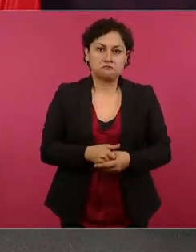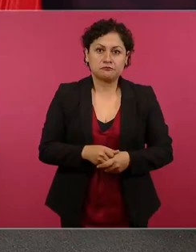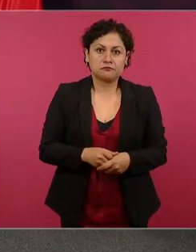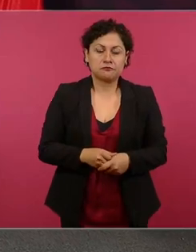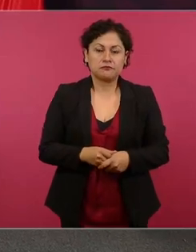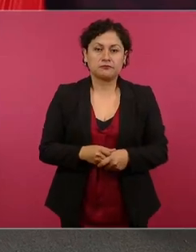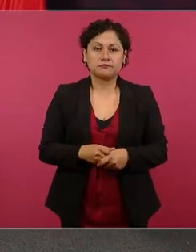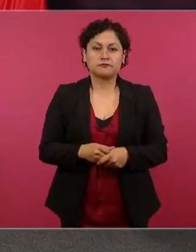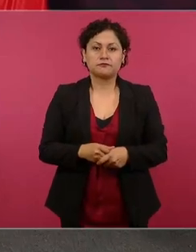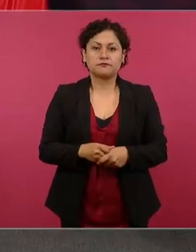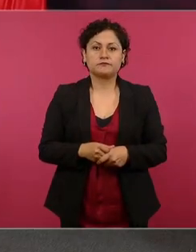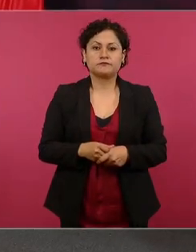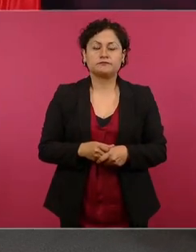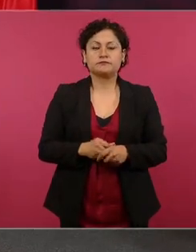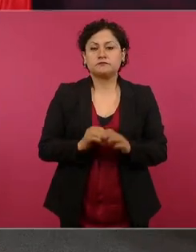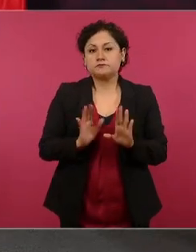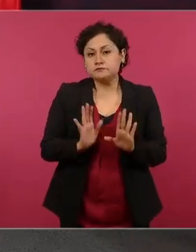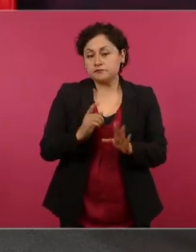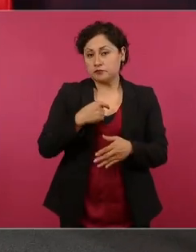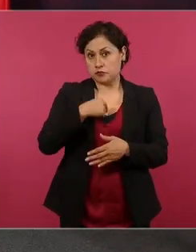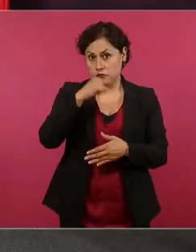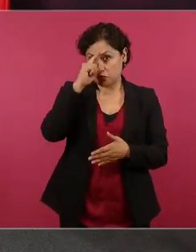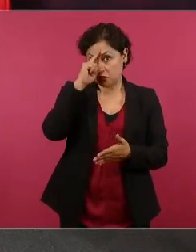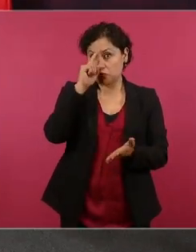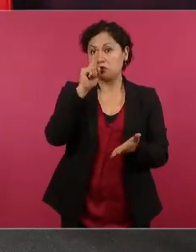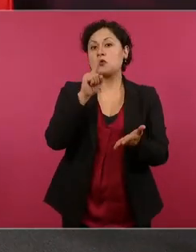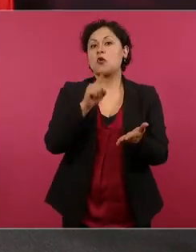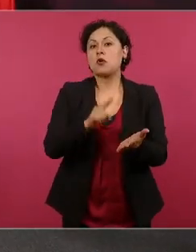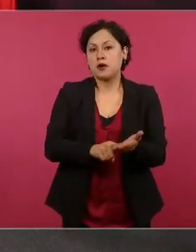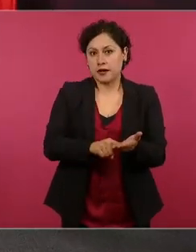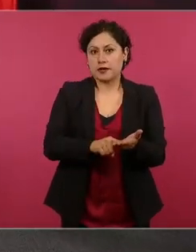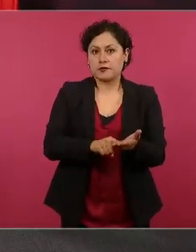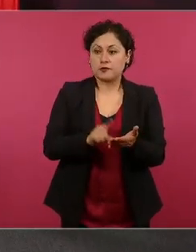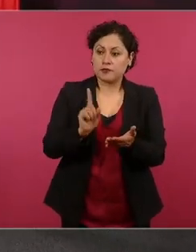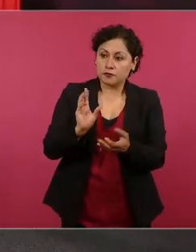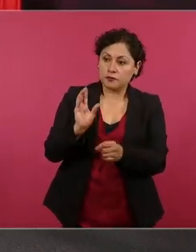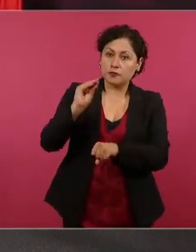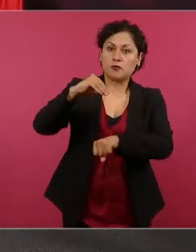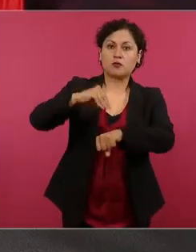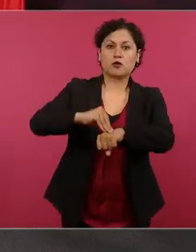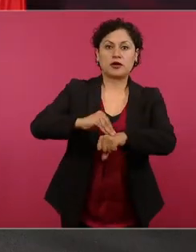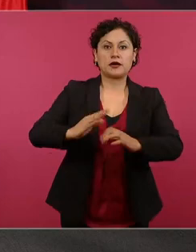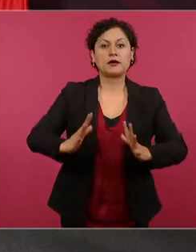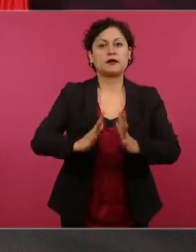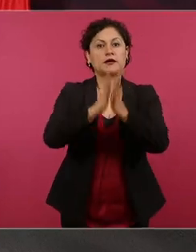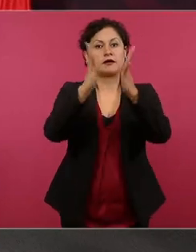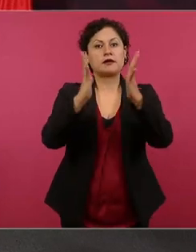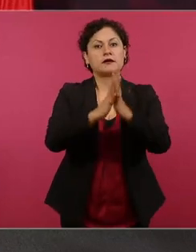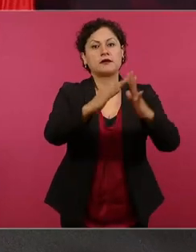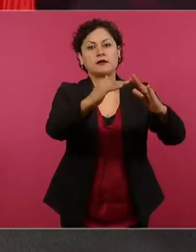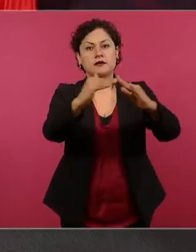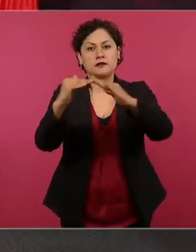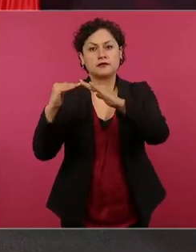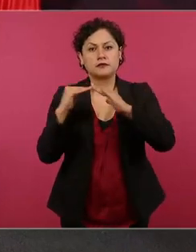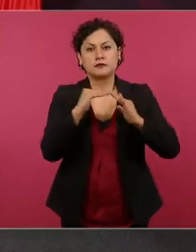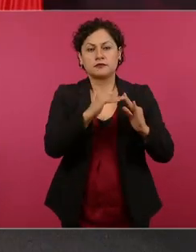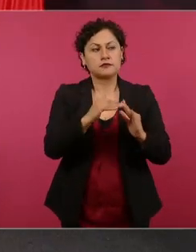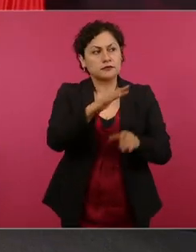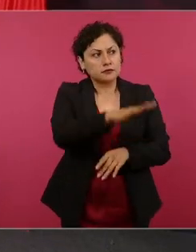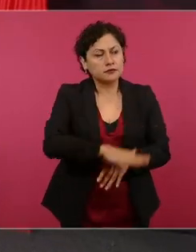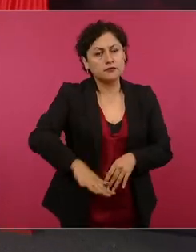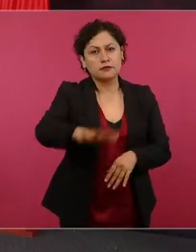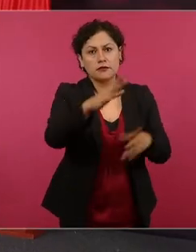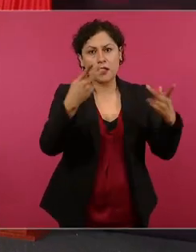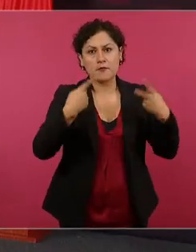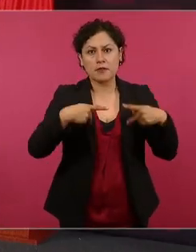el mejor método siempre es el método democrático, que es el pueblo el que elija